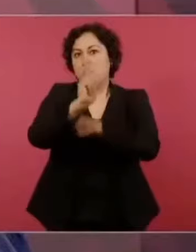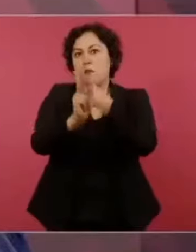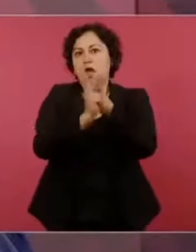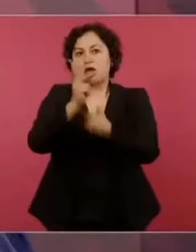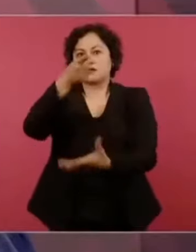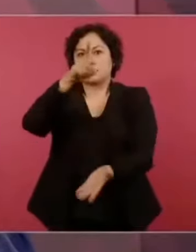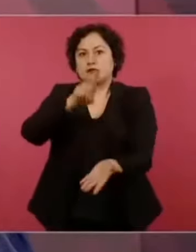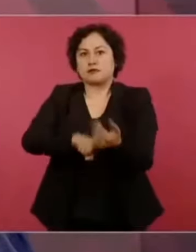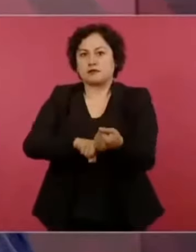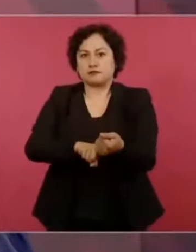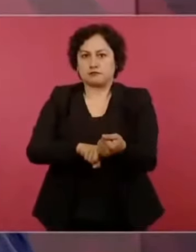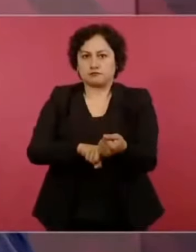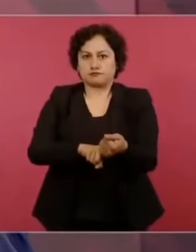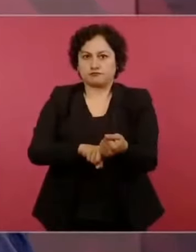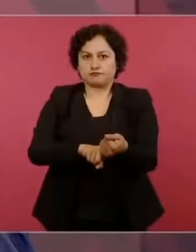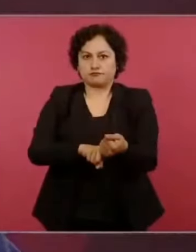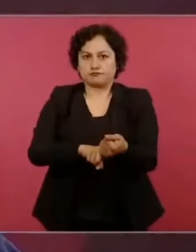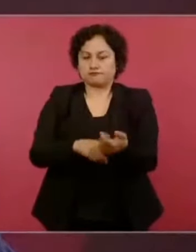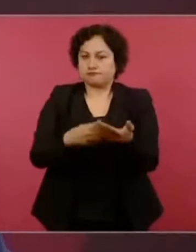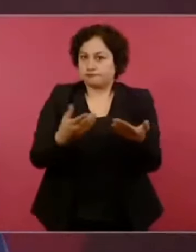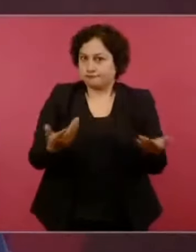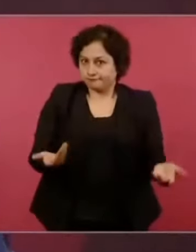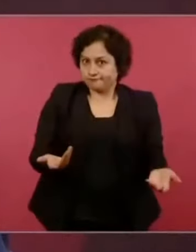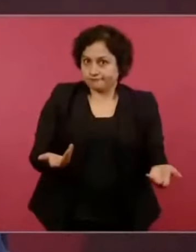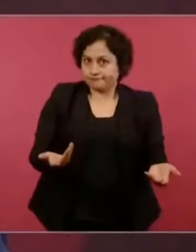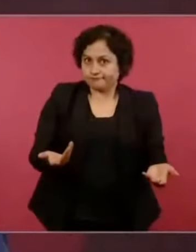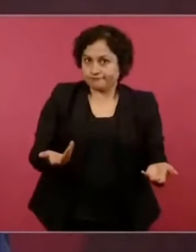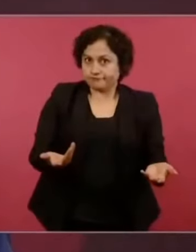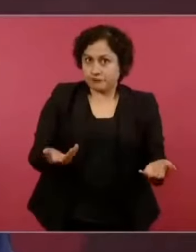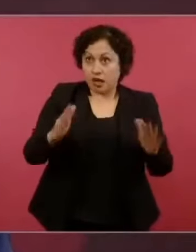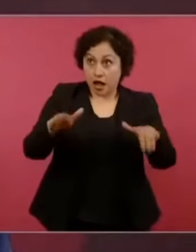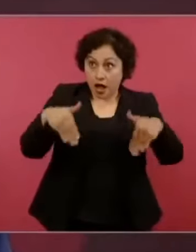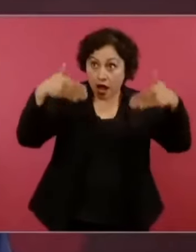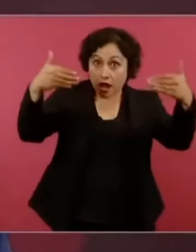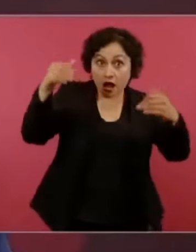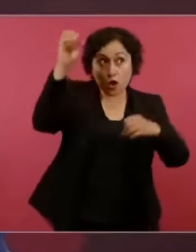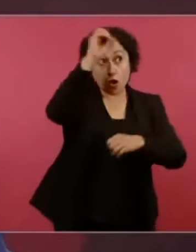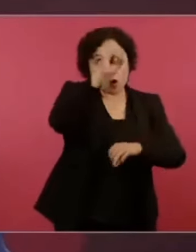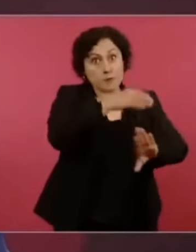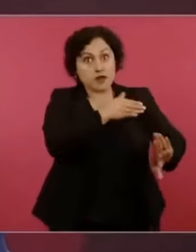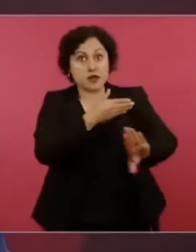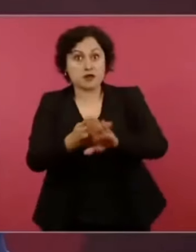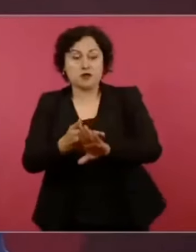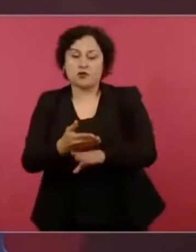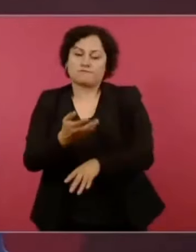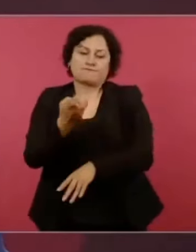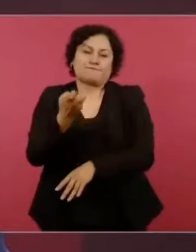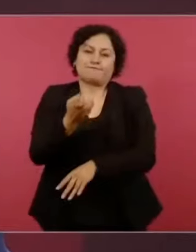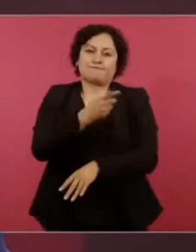Eso debe de eliminarse. ¿A qué están obligados Canadá y Estados Unidos, siendo los